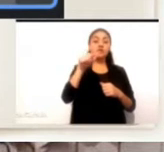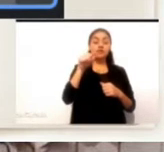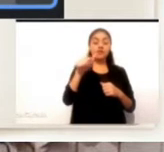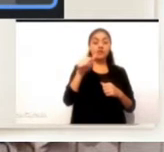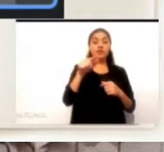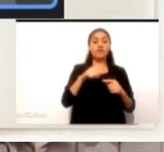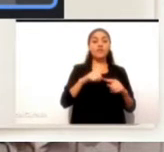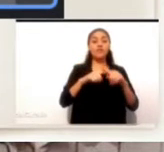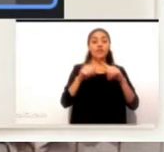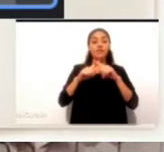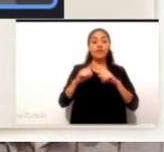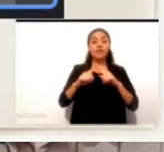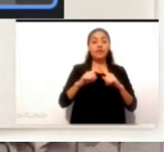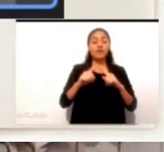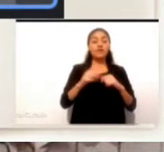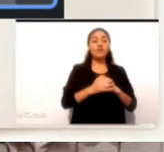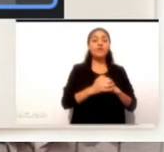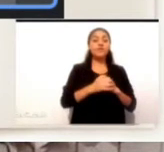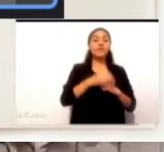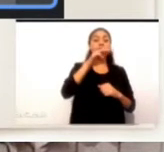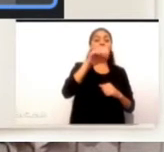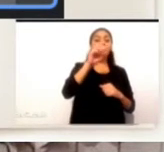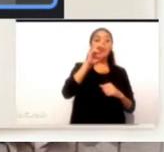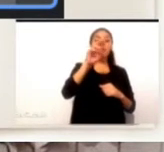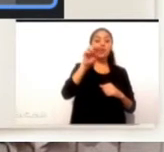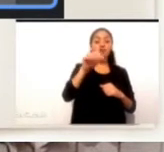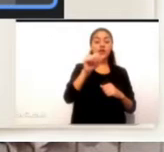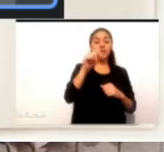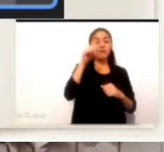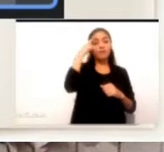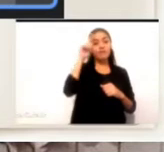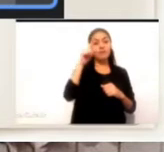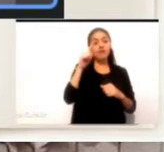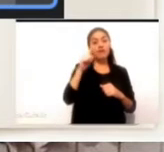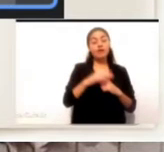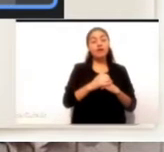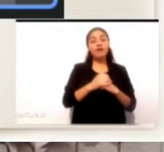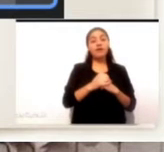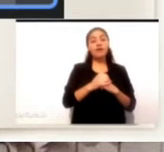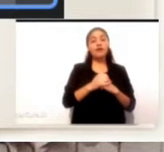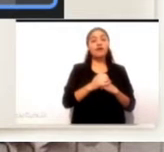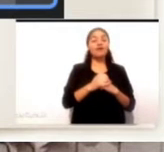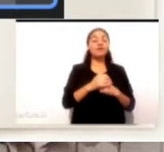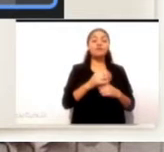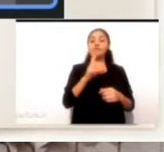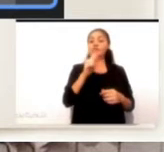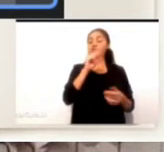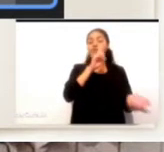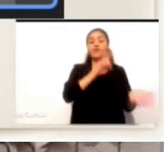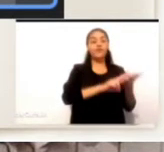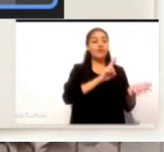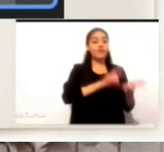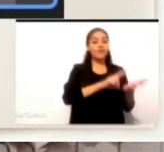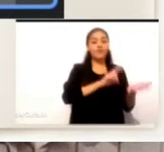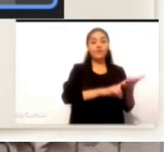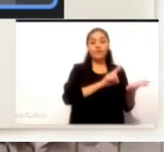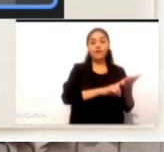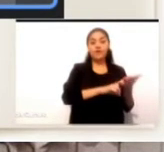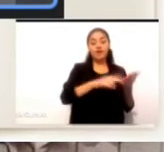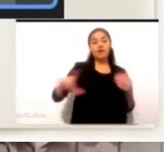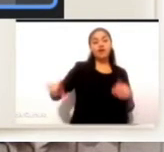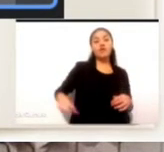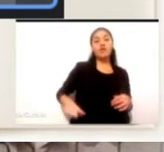y Juan Carlos Loera de la Rosa, a fin de impugnar la declaración de validez de la elección de la gubernatura del Estado y, en consecuencia,